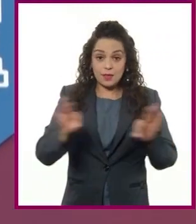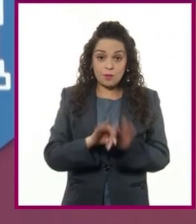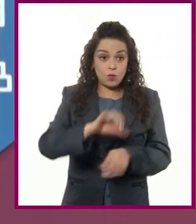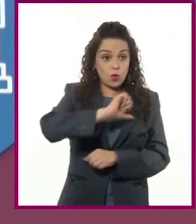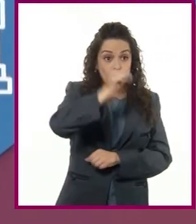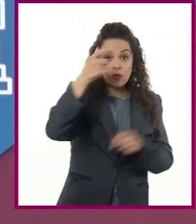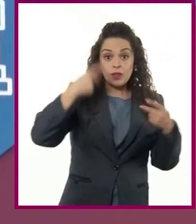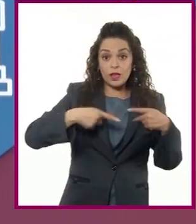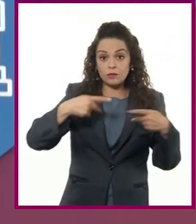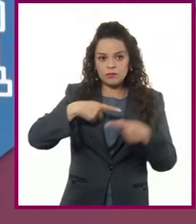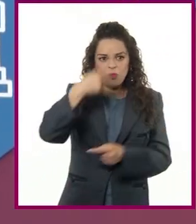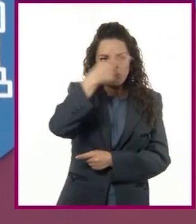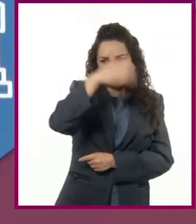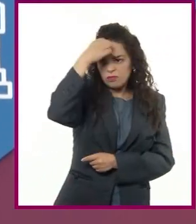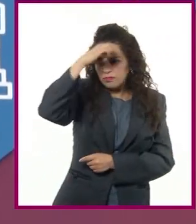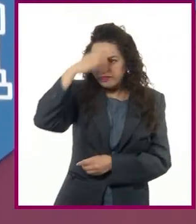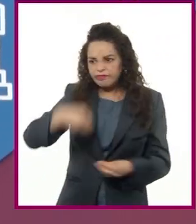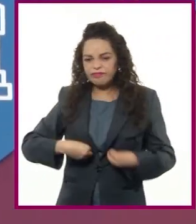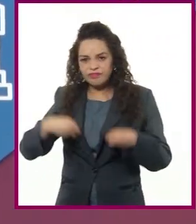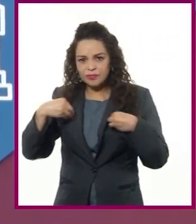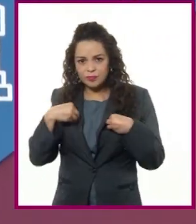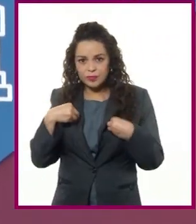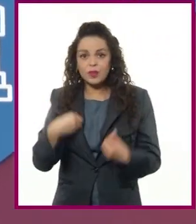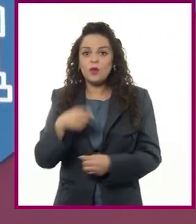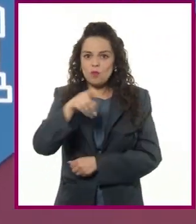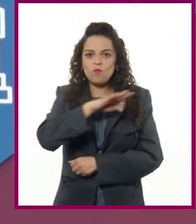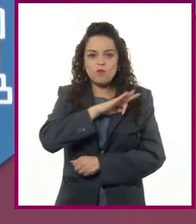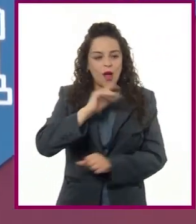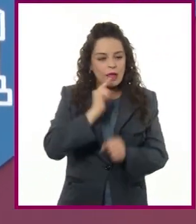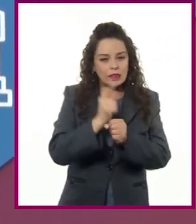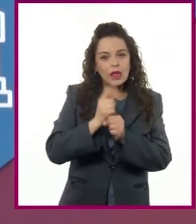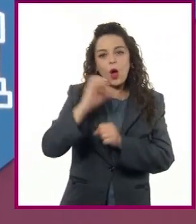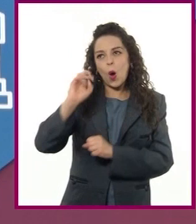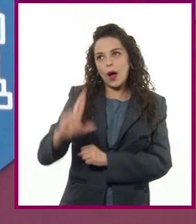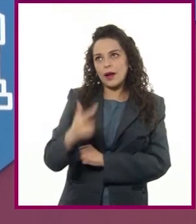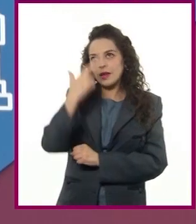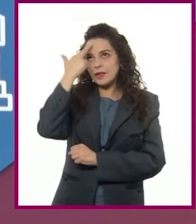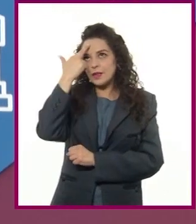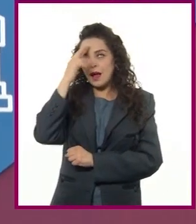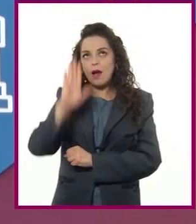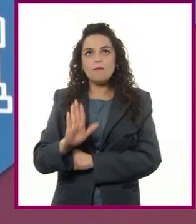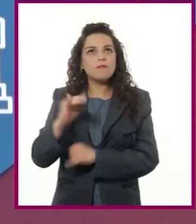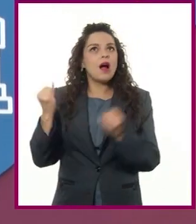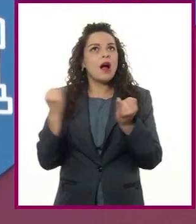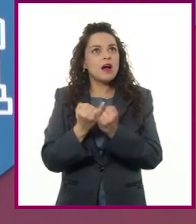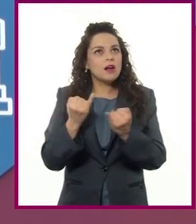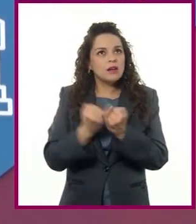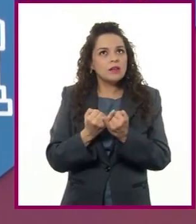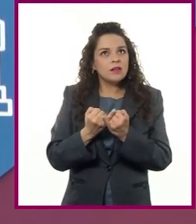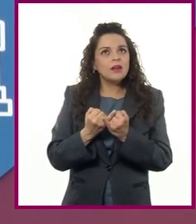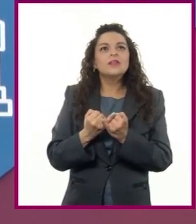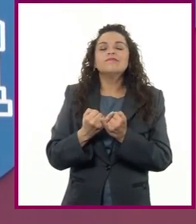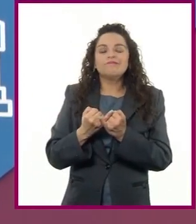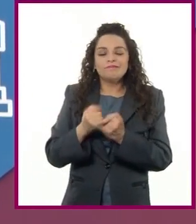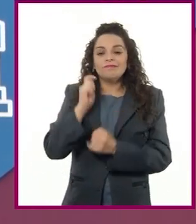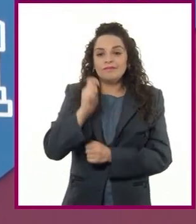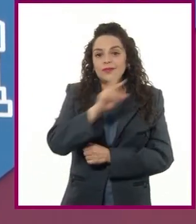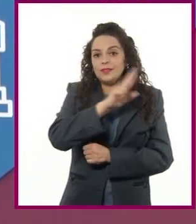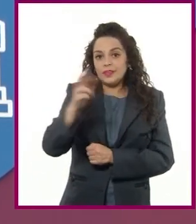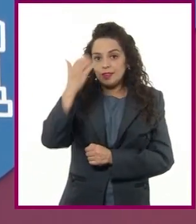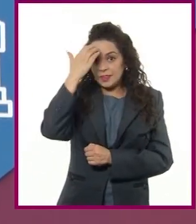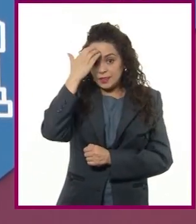otras y otros puedan identificar o recordar algunas situaciones propias con el fin de reconocer